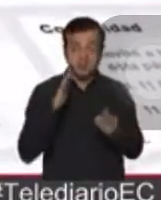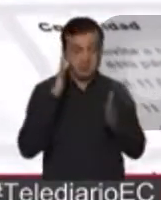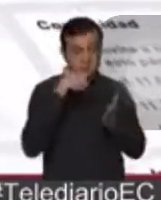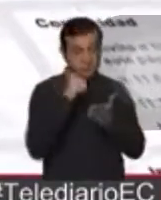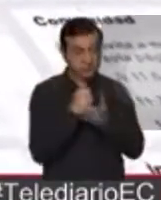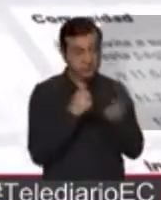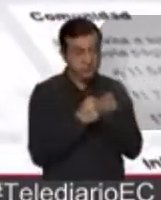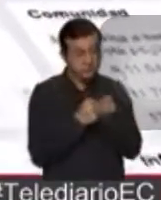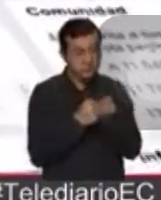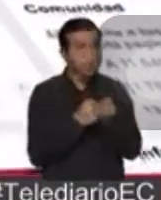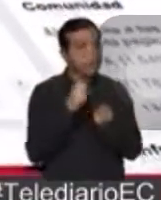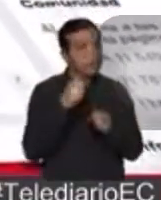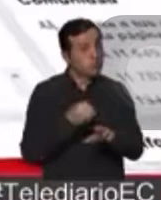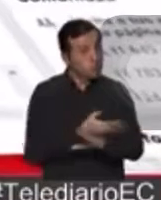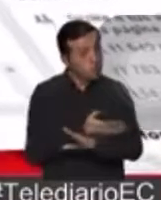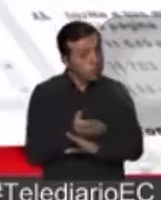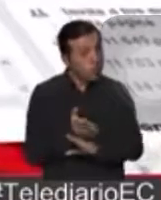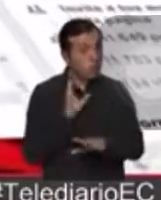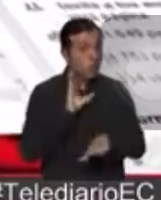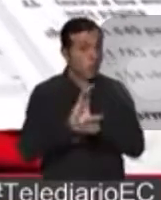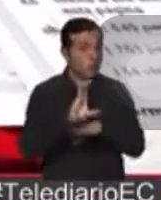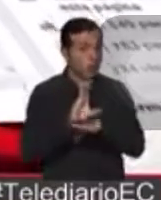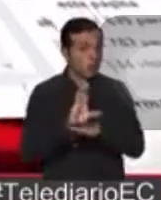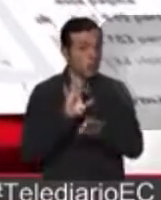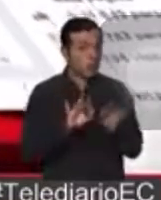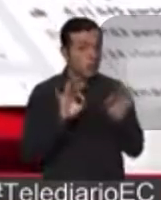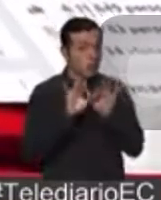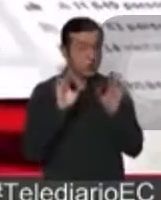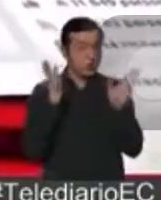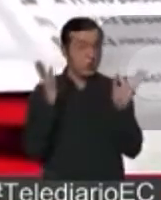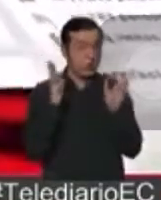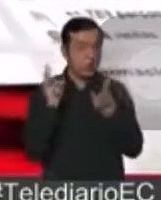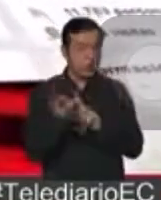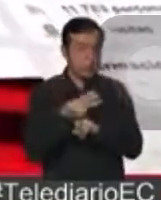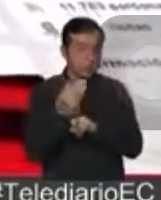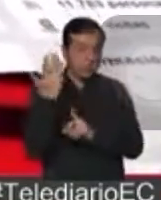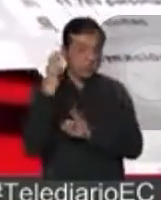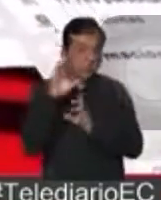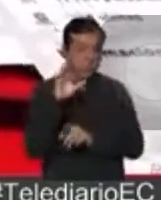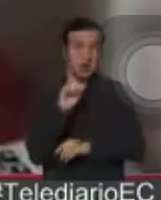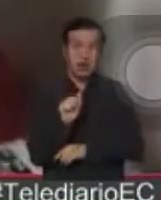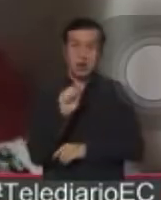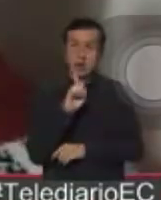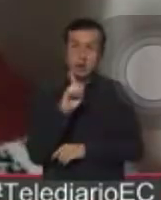Para ello, recomienda algunos tips que se emitirán a través de las redes sociales de ADECO.